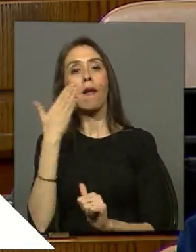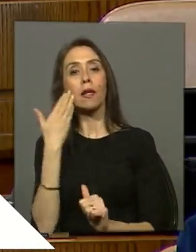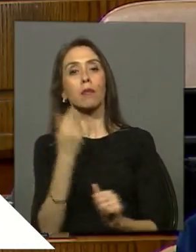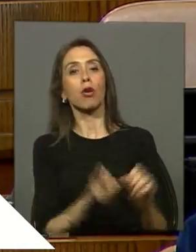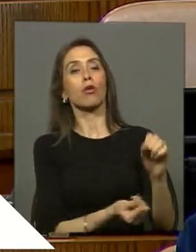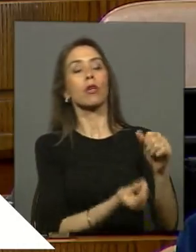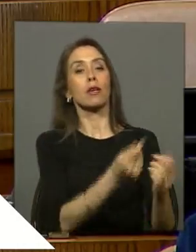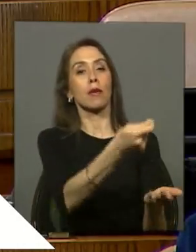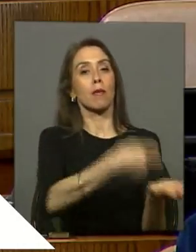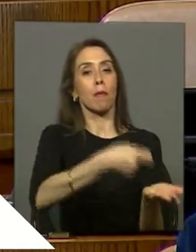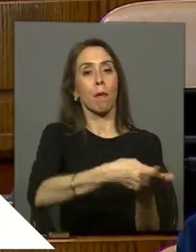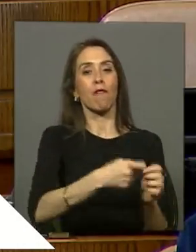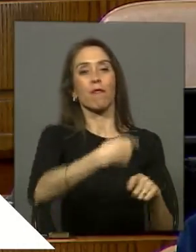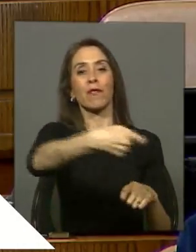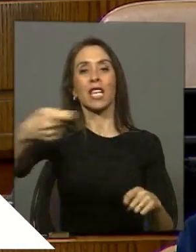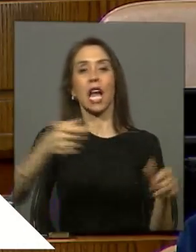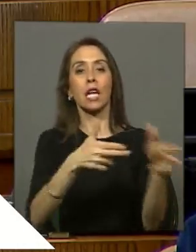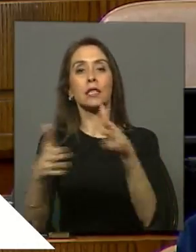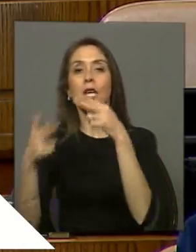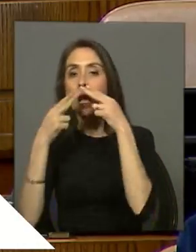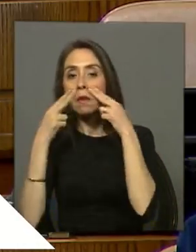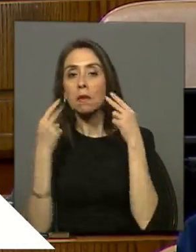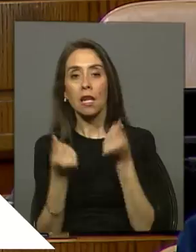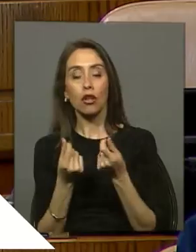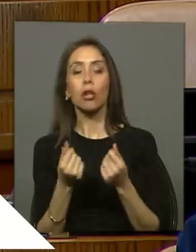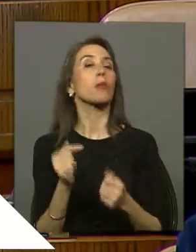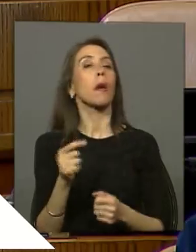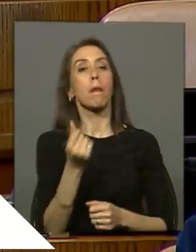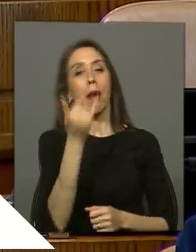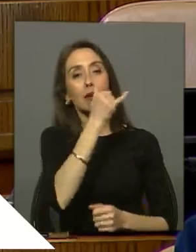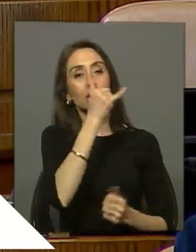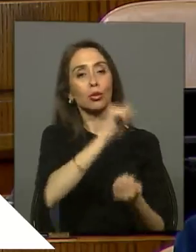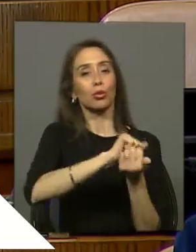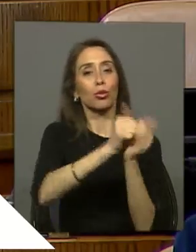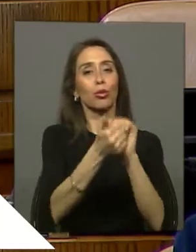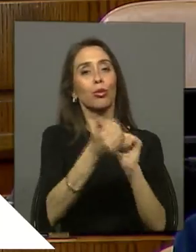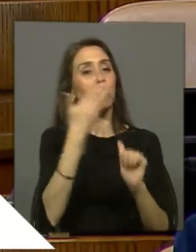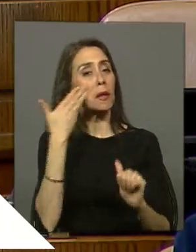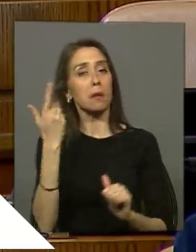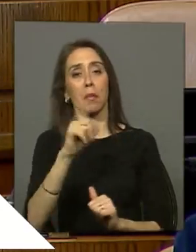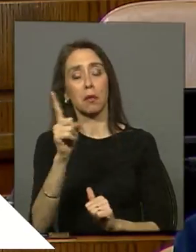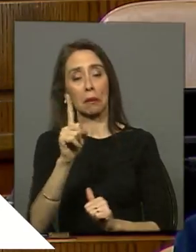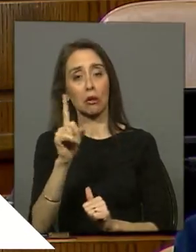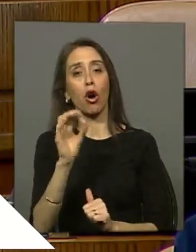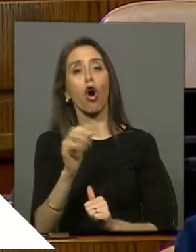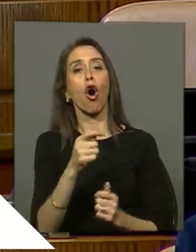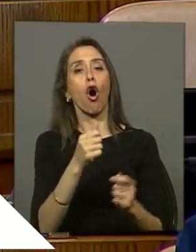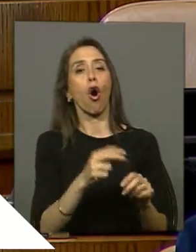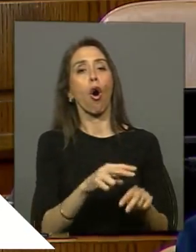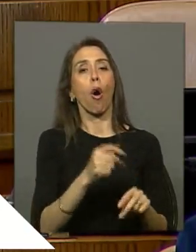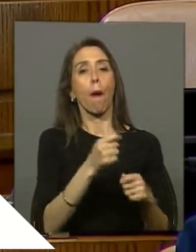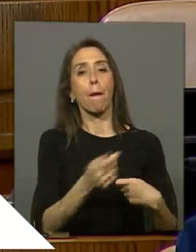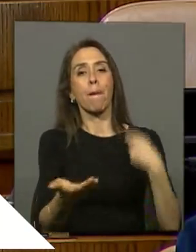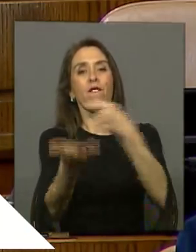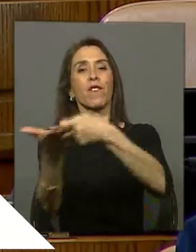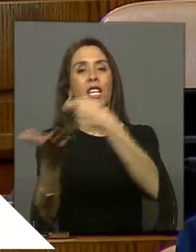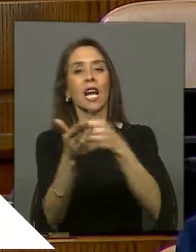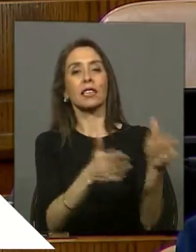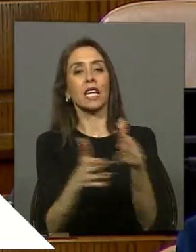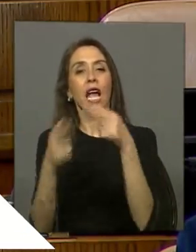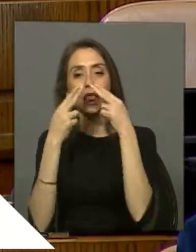evidentemente que acá no estamos hablando de lavados de activos y financiamiento del terrorismo pero creo que al haber recibido